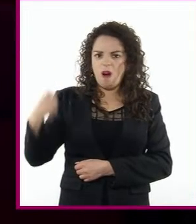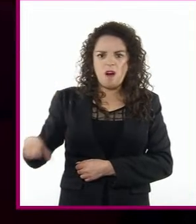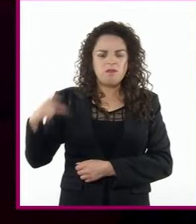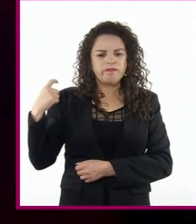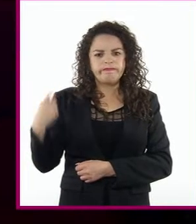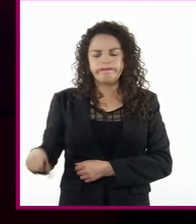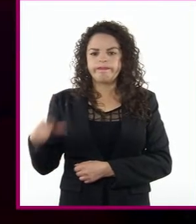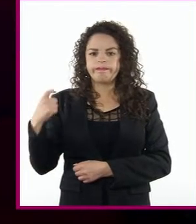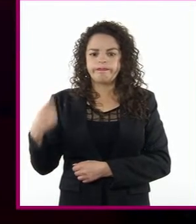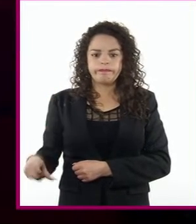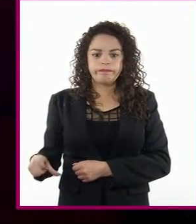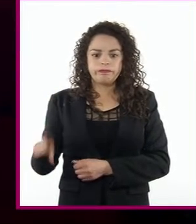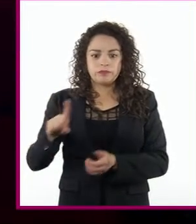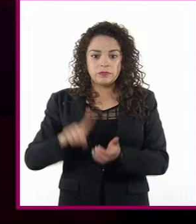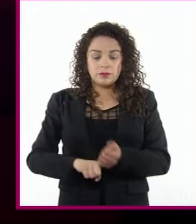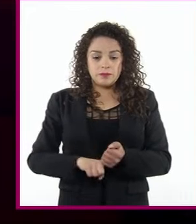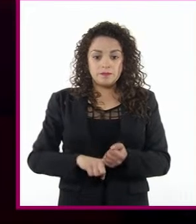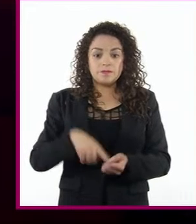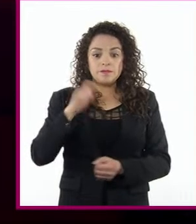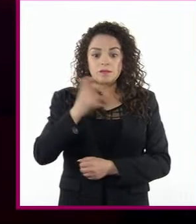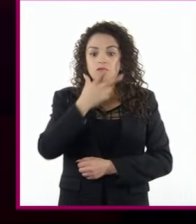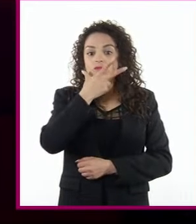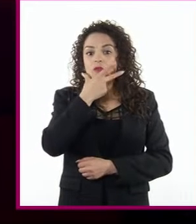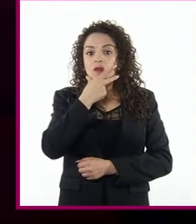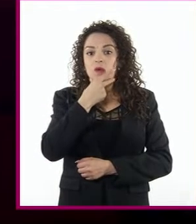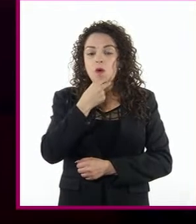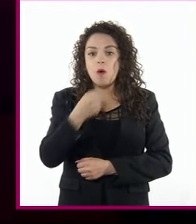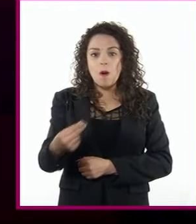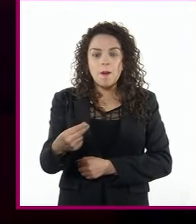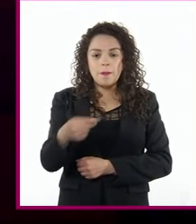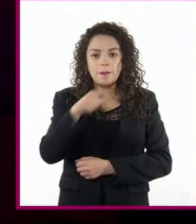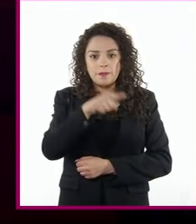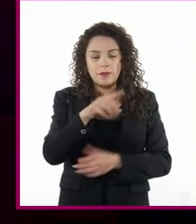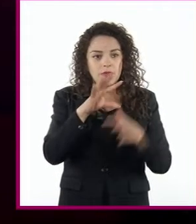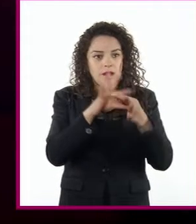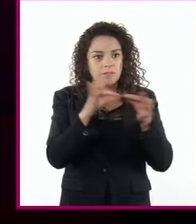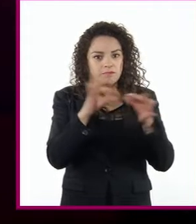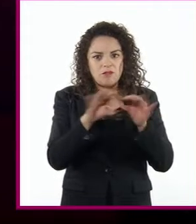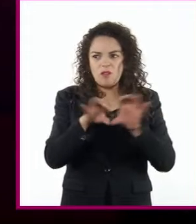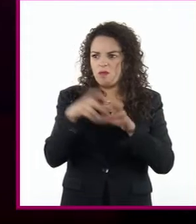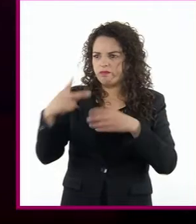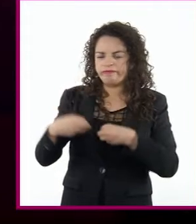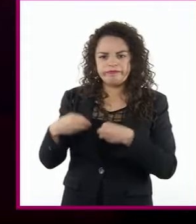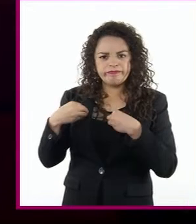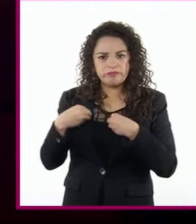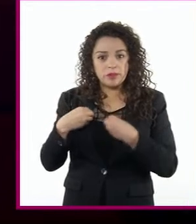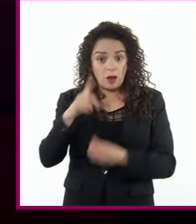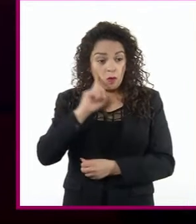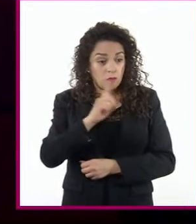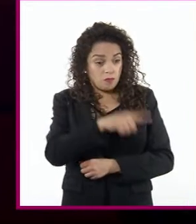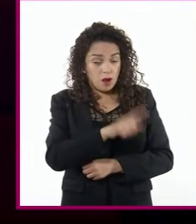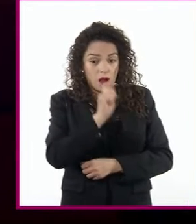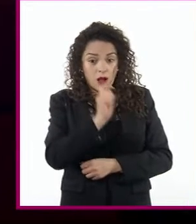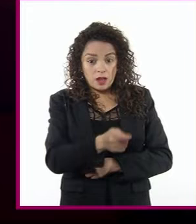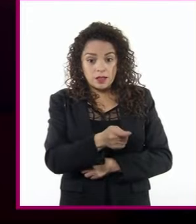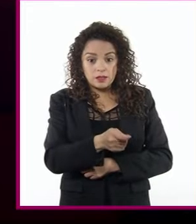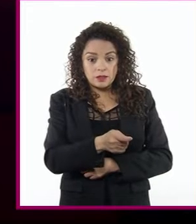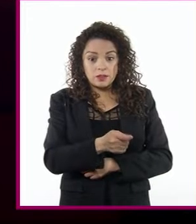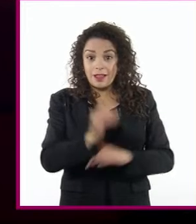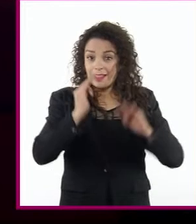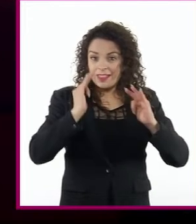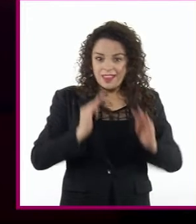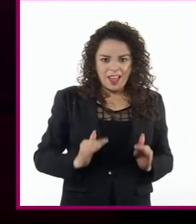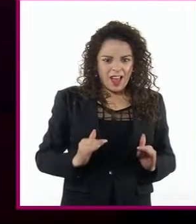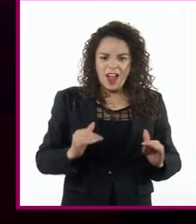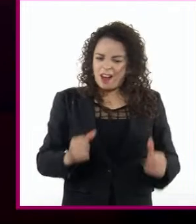Ella increpa la pasividad de los hombres de su villa. La mujer, alejada del papel pasivo,